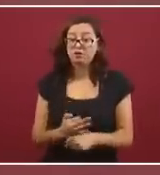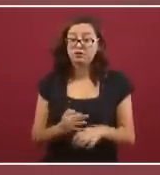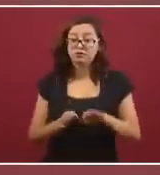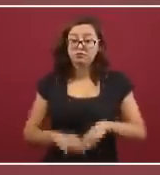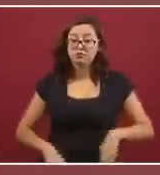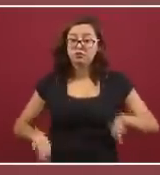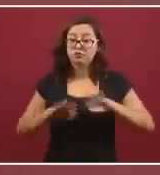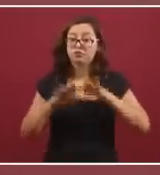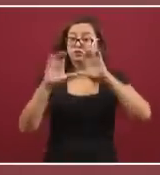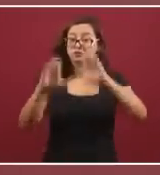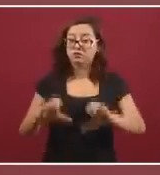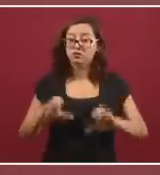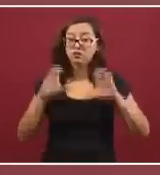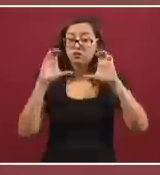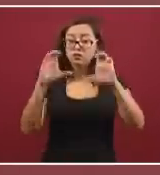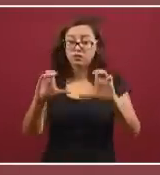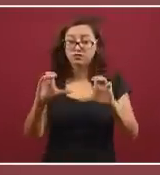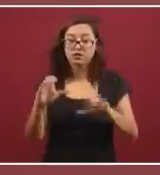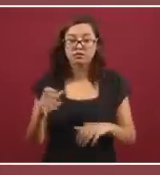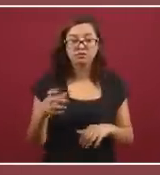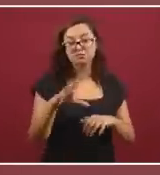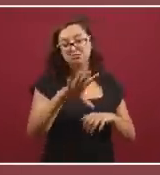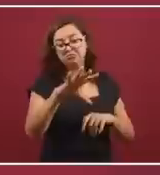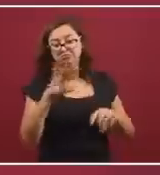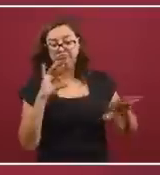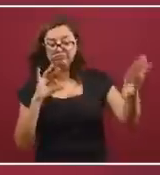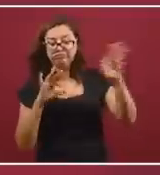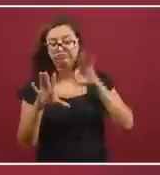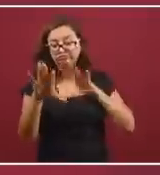sean los mejores